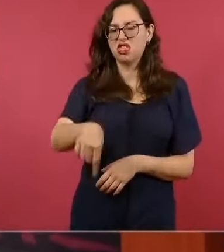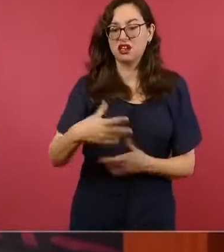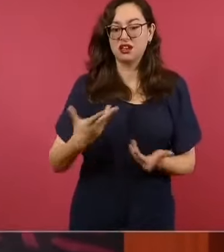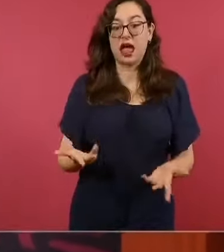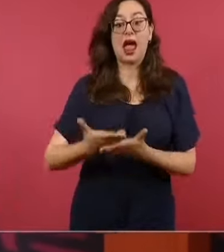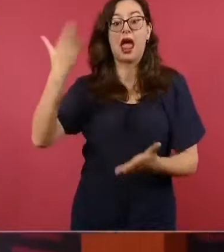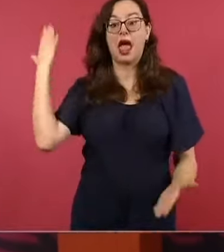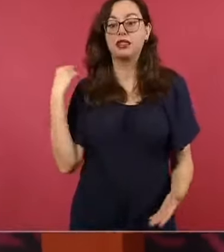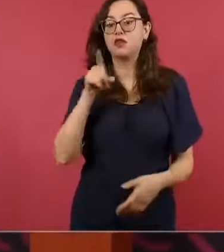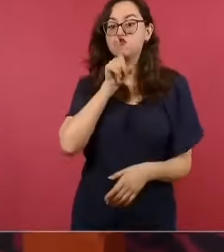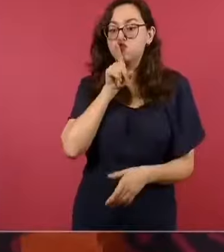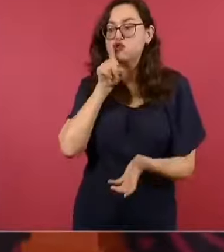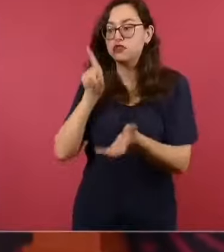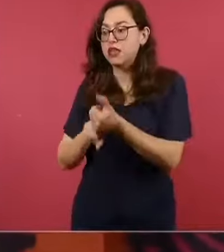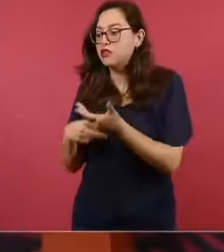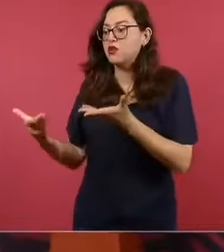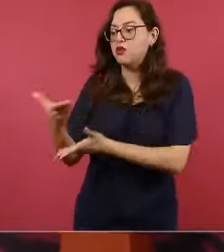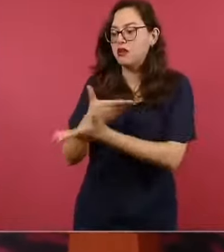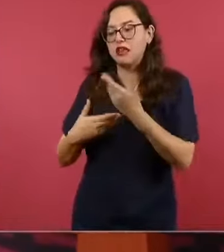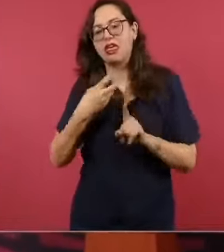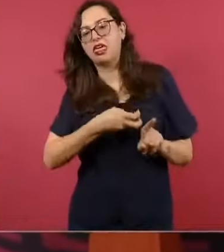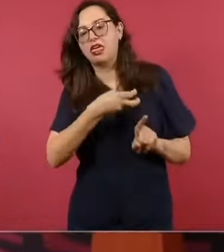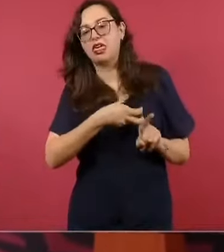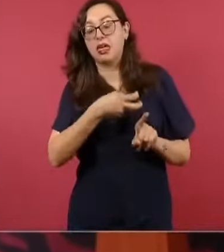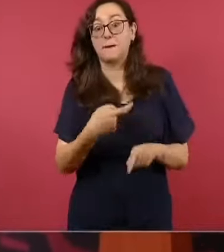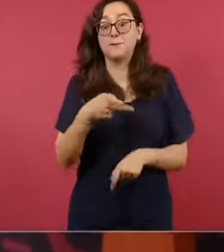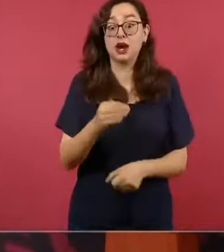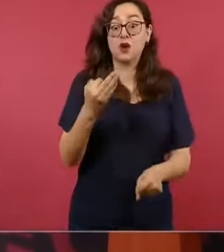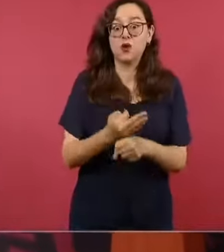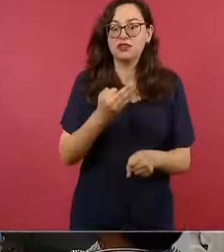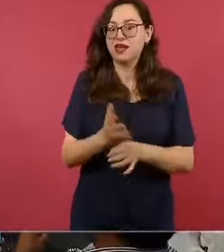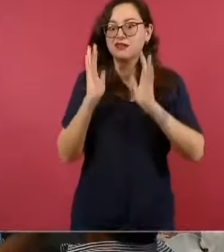pláticas pero no se aguantan como están